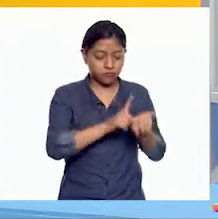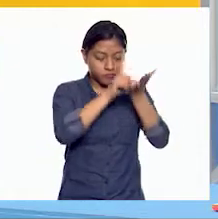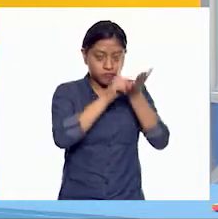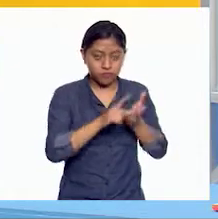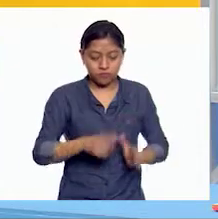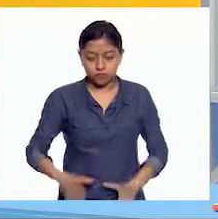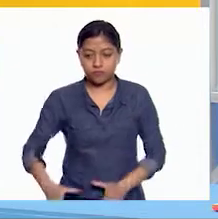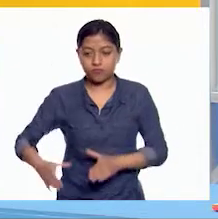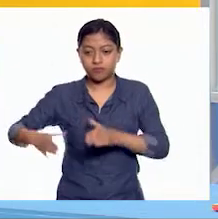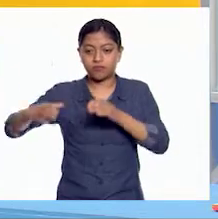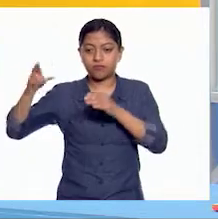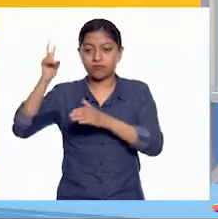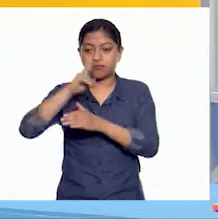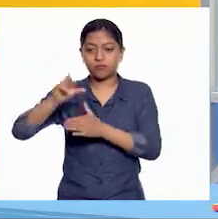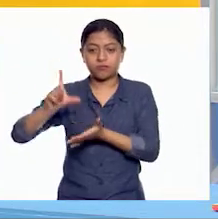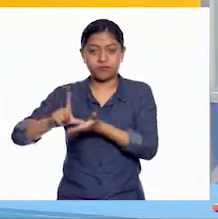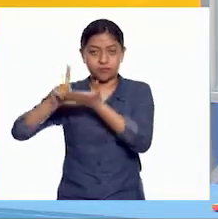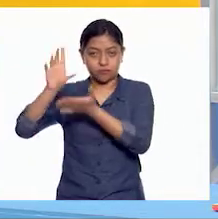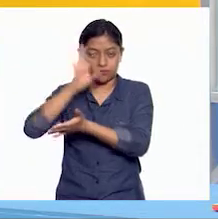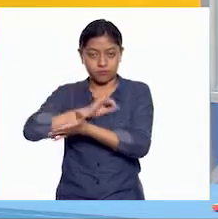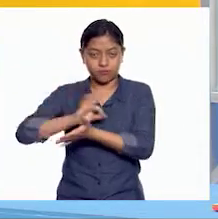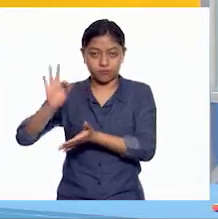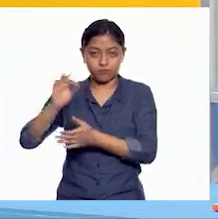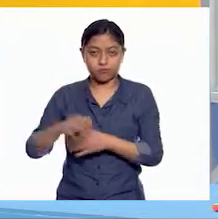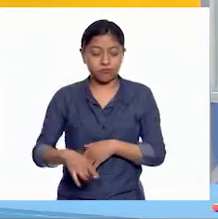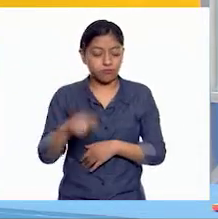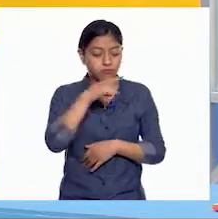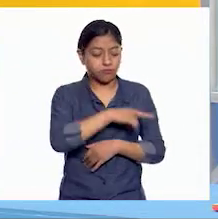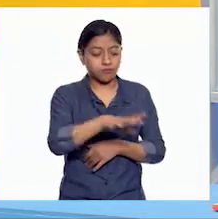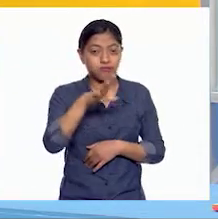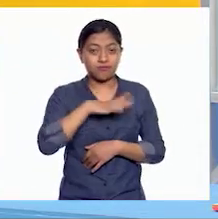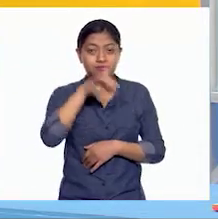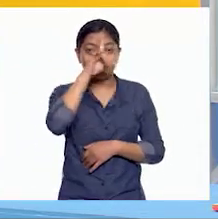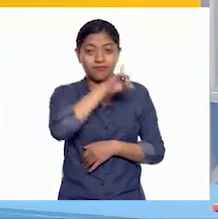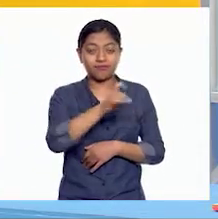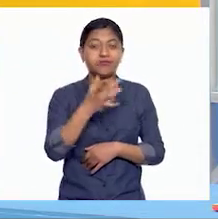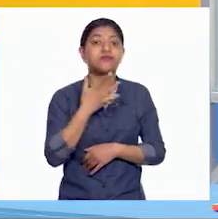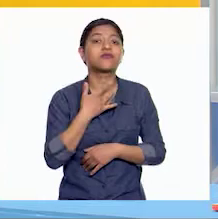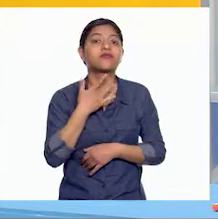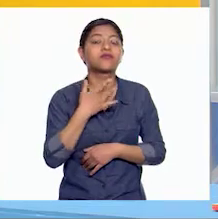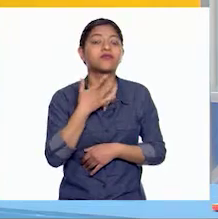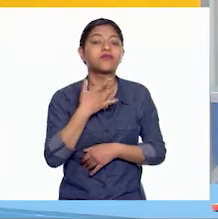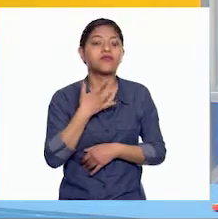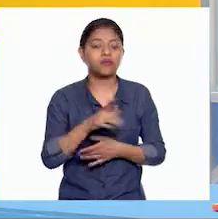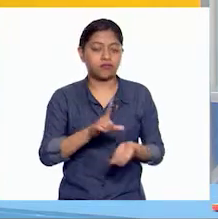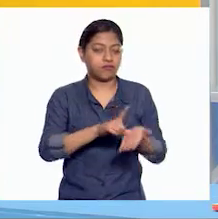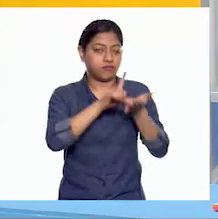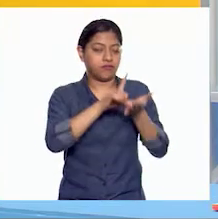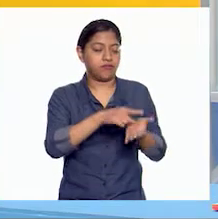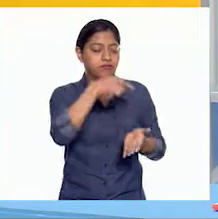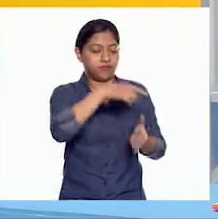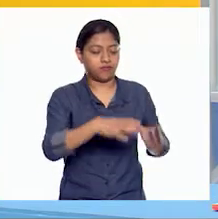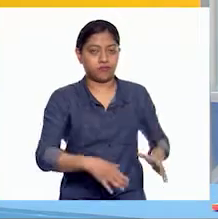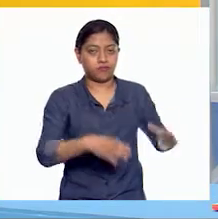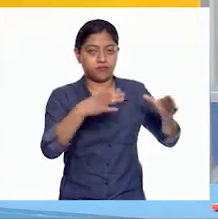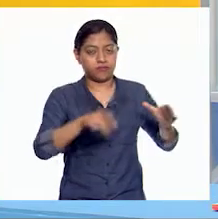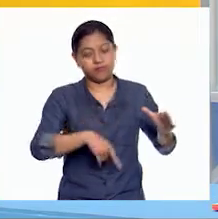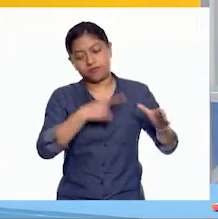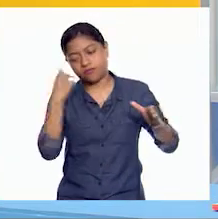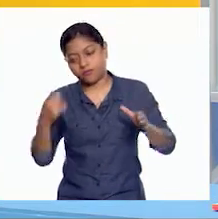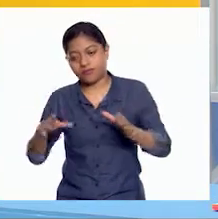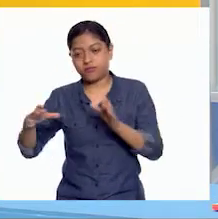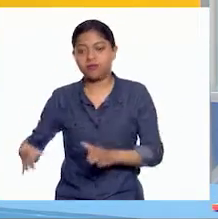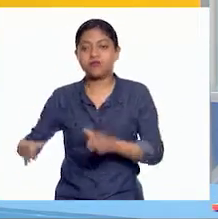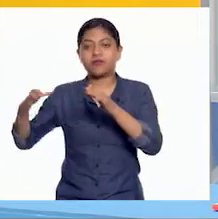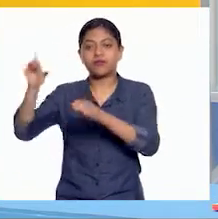uno. Uno tiene 150 litros de alcohol y el otro tiene 180 litros